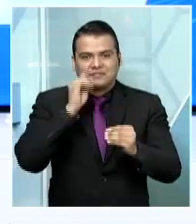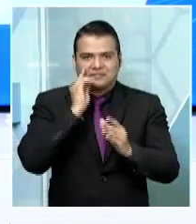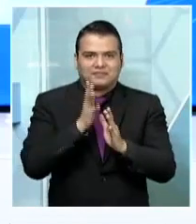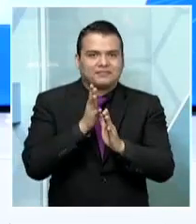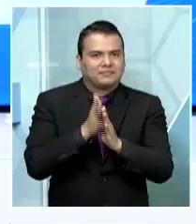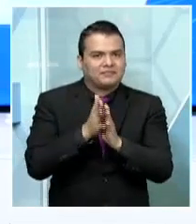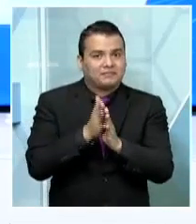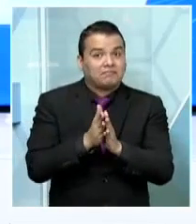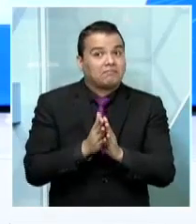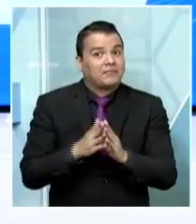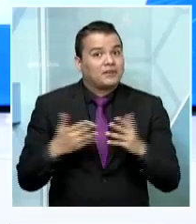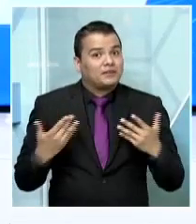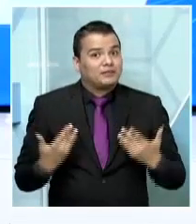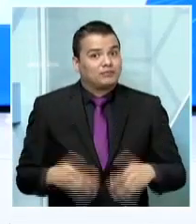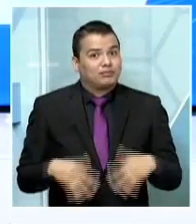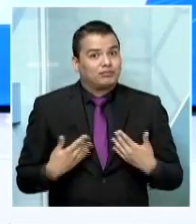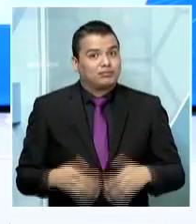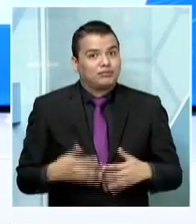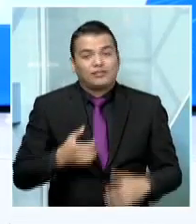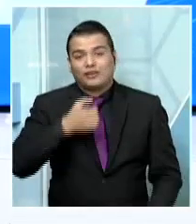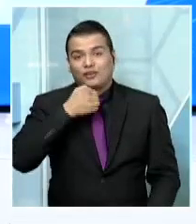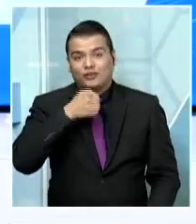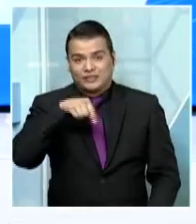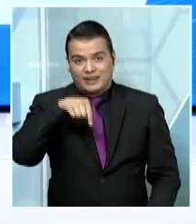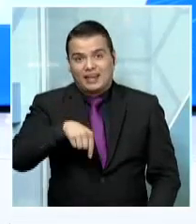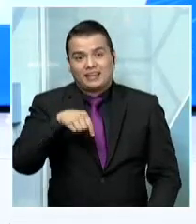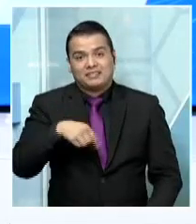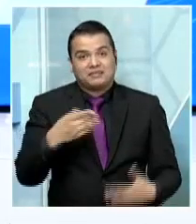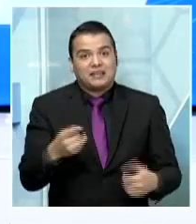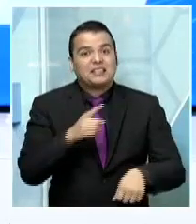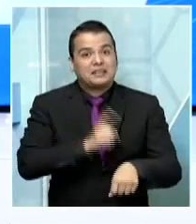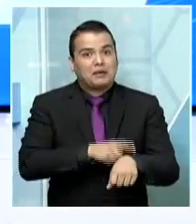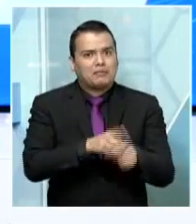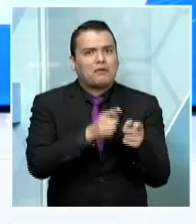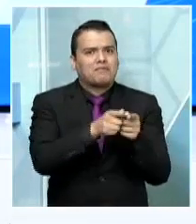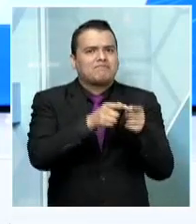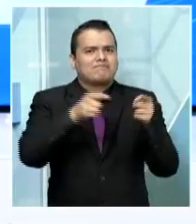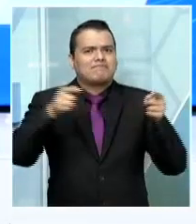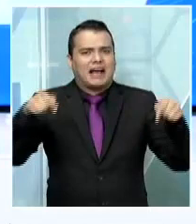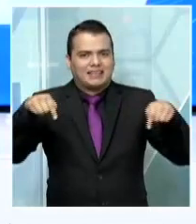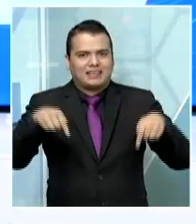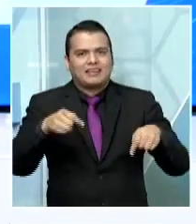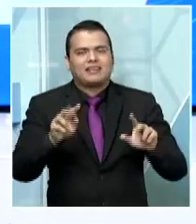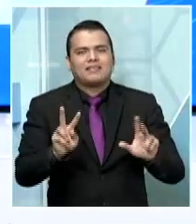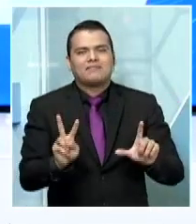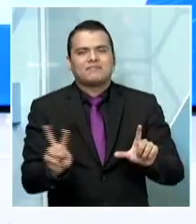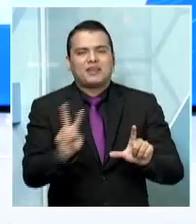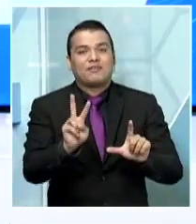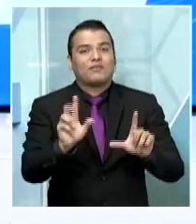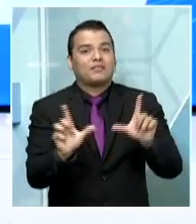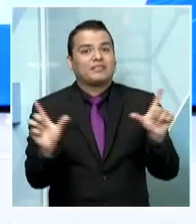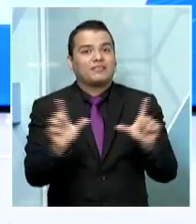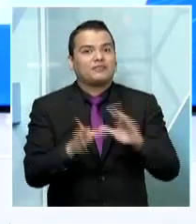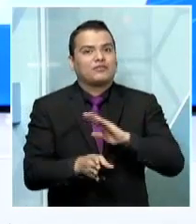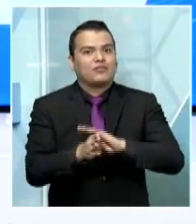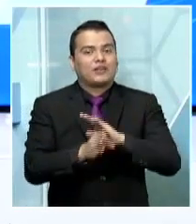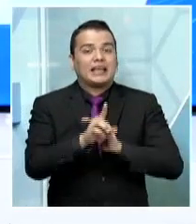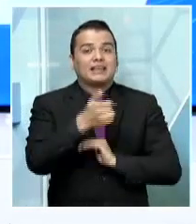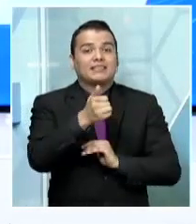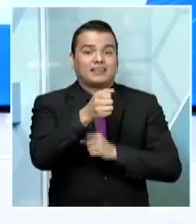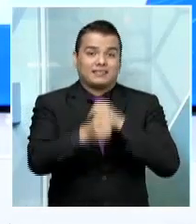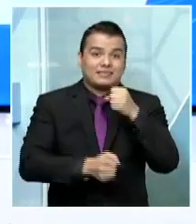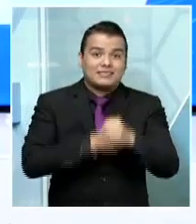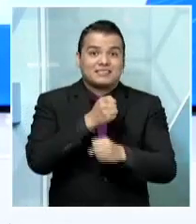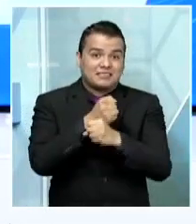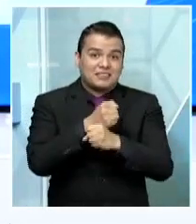atentos a esta muy buena noticia. El noticiero 90 Minutos los acompañará durante 10 años más para seguir entregándoles la más completa información